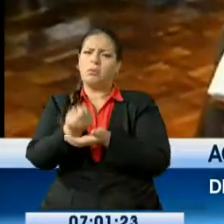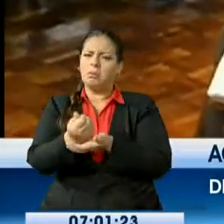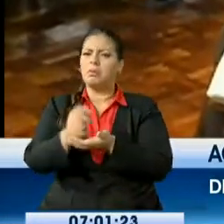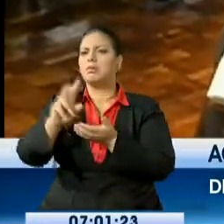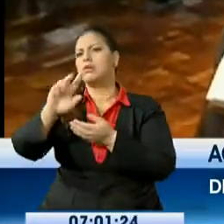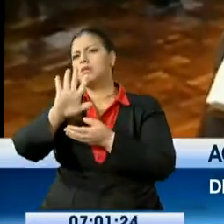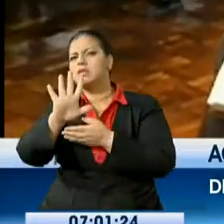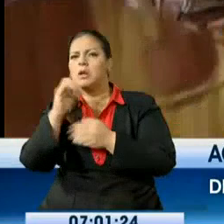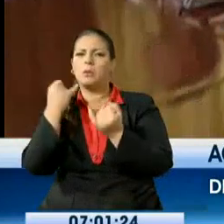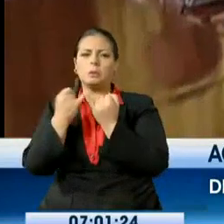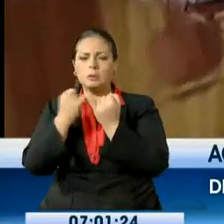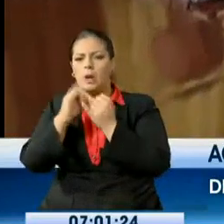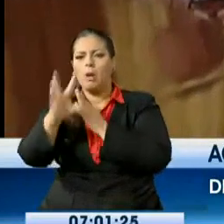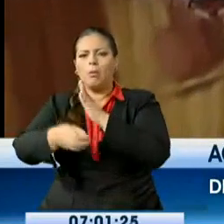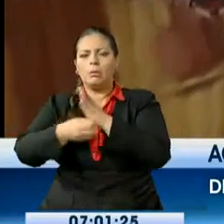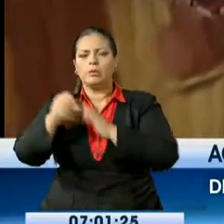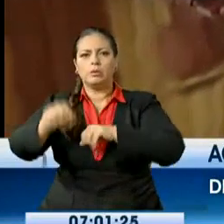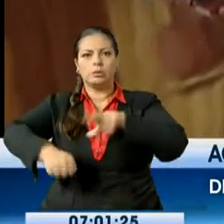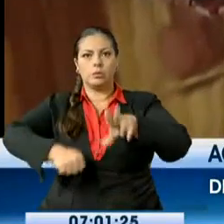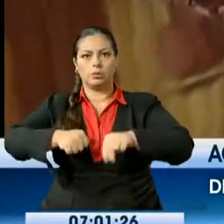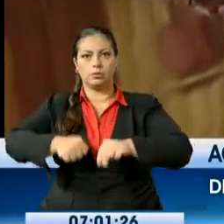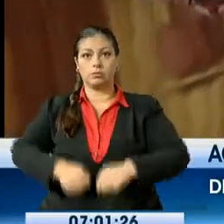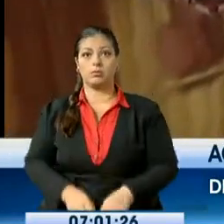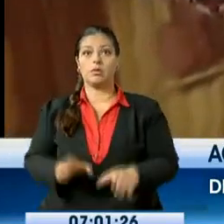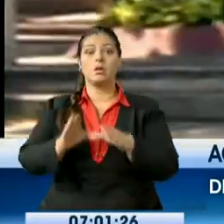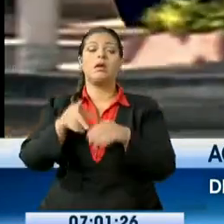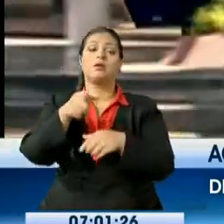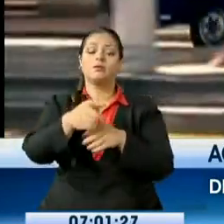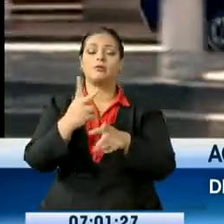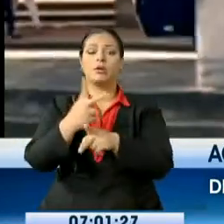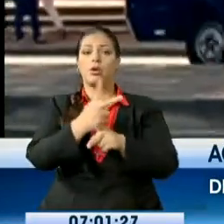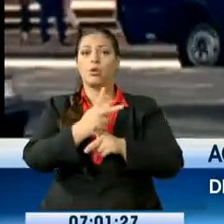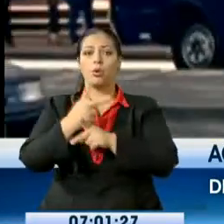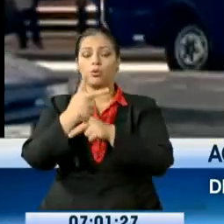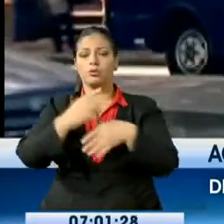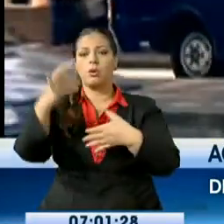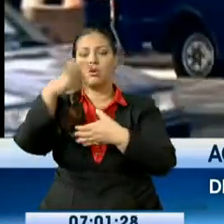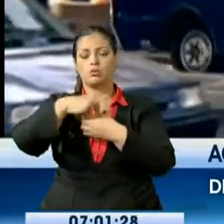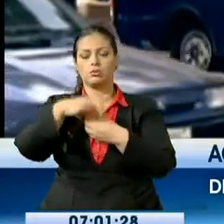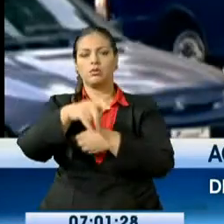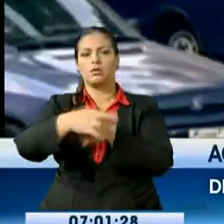Municipal donde se determinaría el incremento, informó Luxiola Salazar.